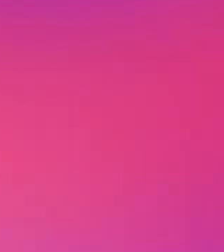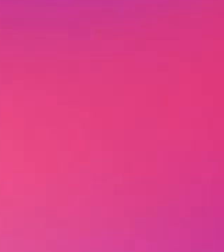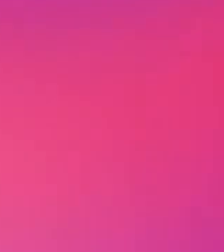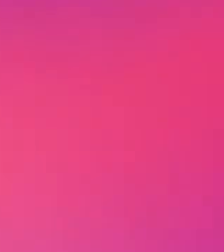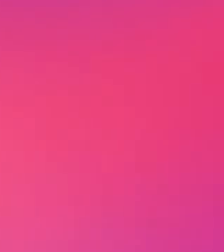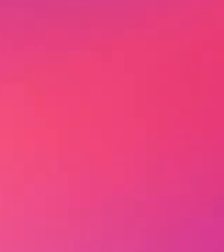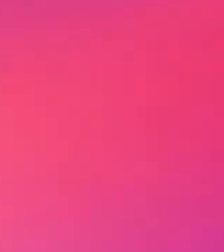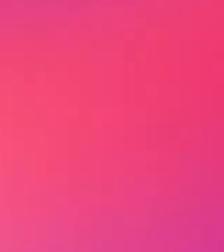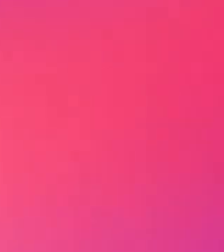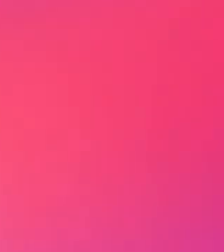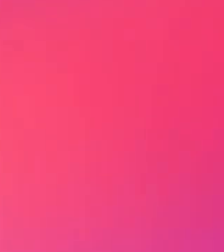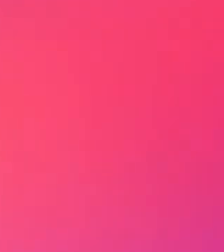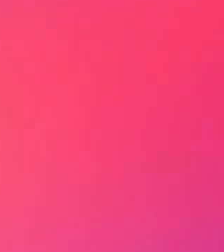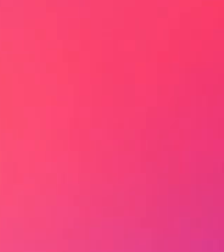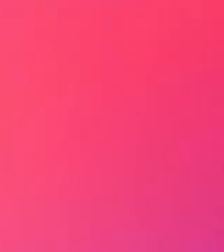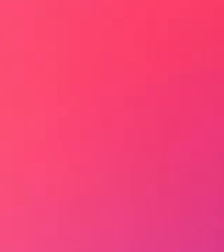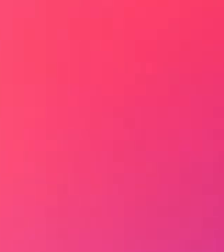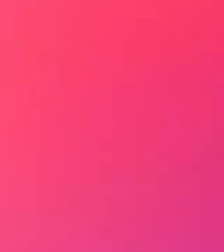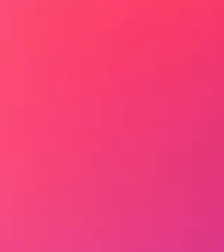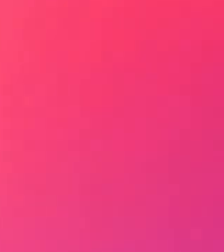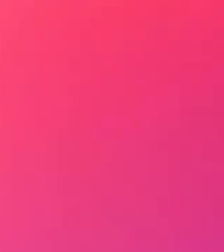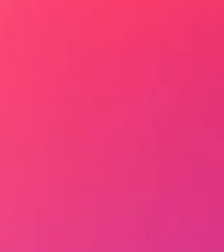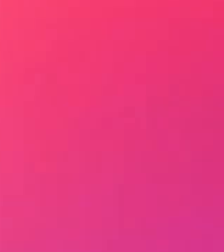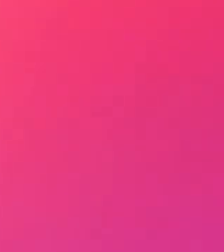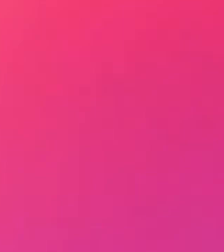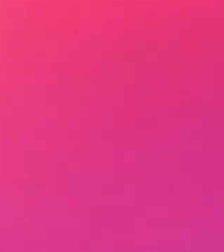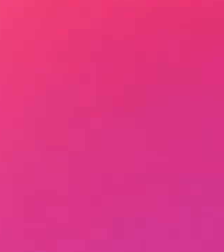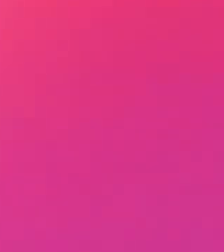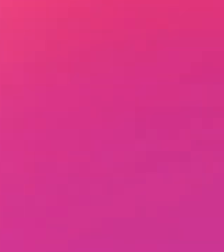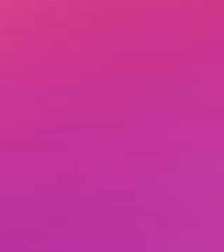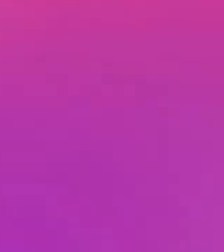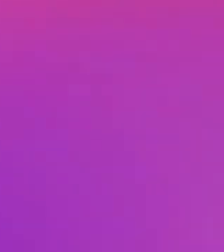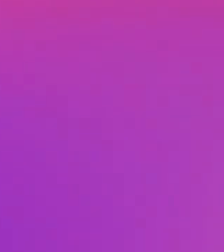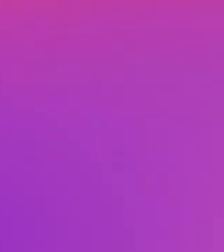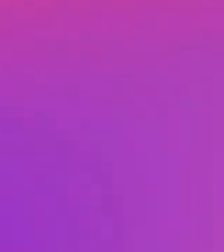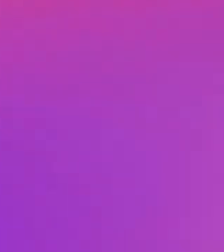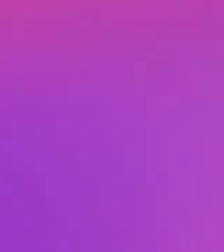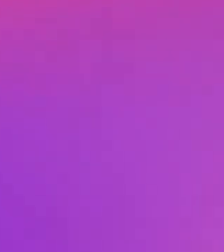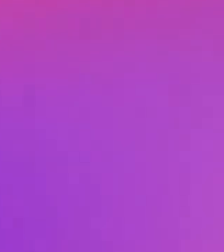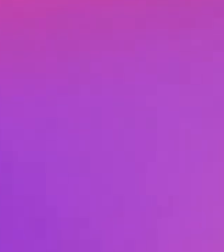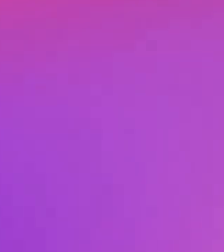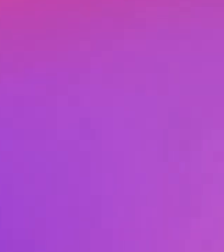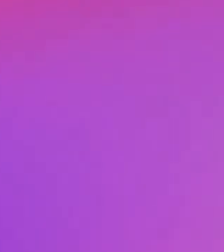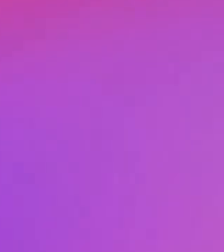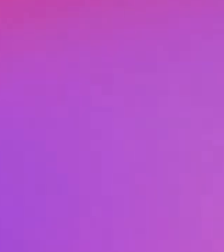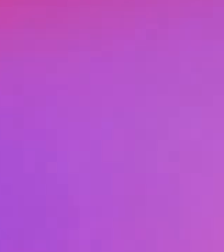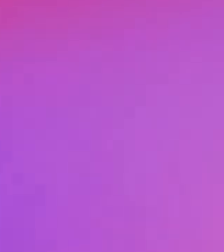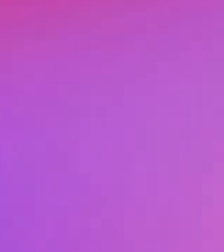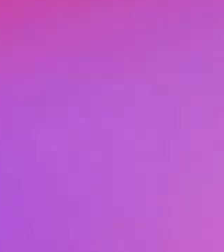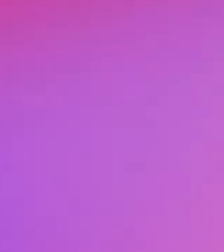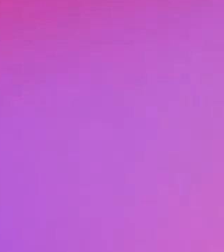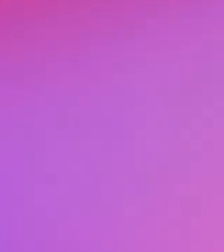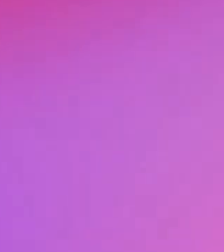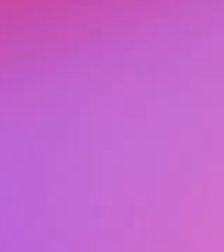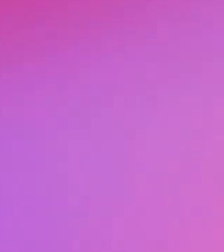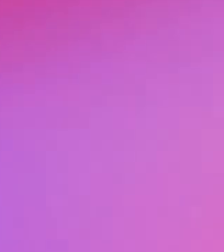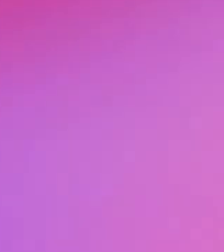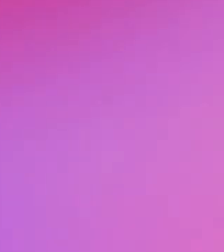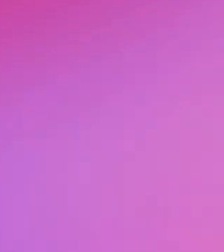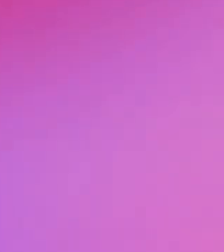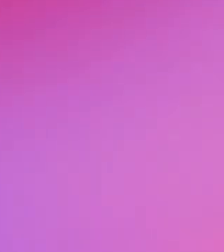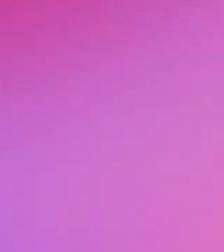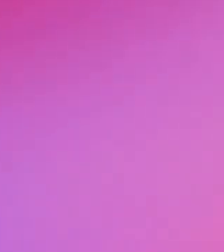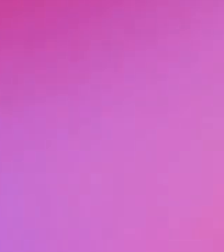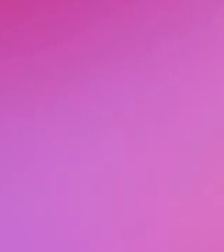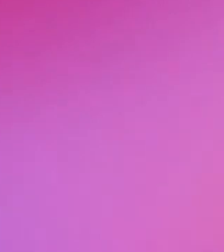el 55 36 01 71 23. Si requieres consultar los libros de